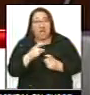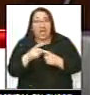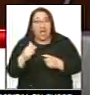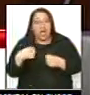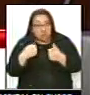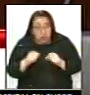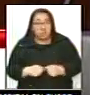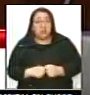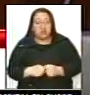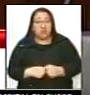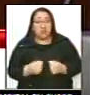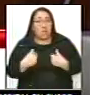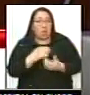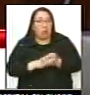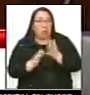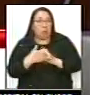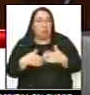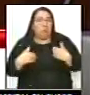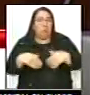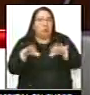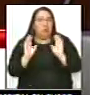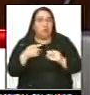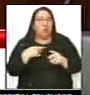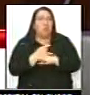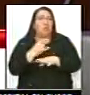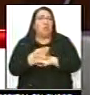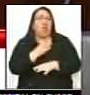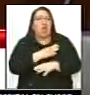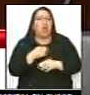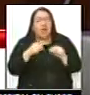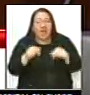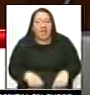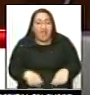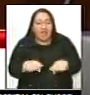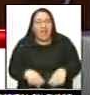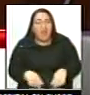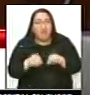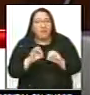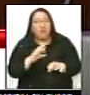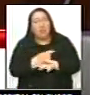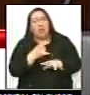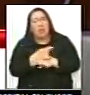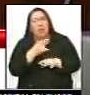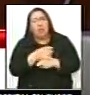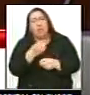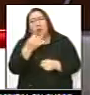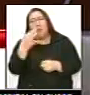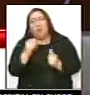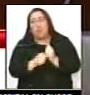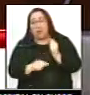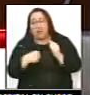Sí, pues, eso no me vincula a mí. Yo he sido crítico de García en su gobierno, acá mismo. Lo he criticado a García 20 veces